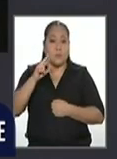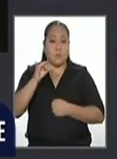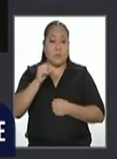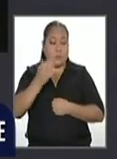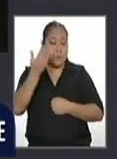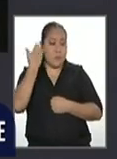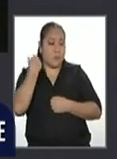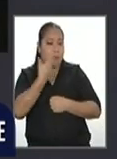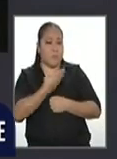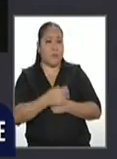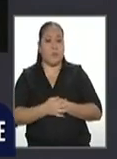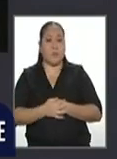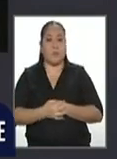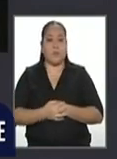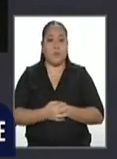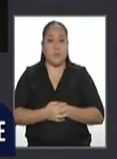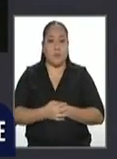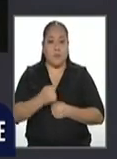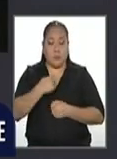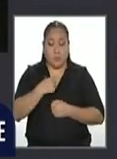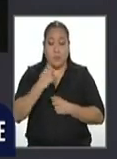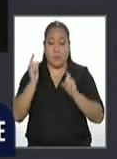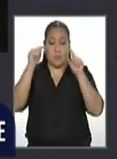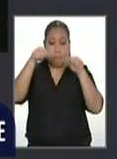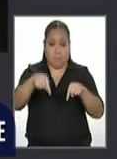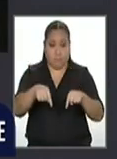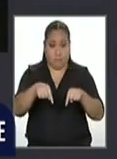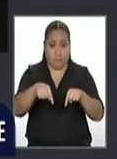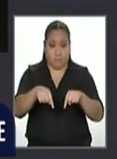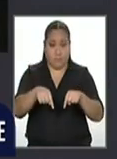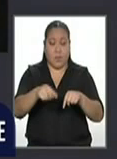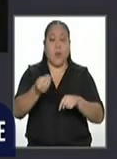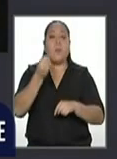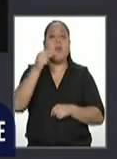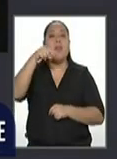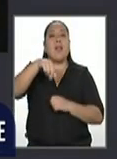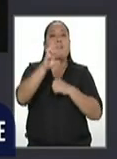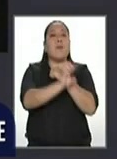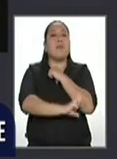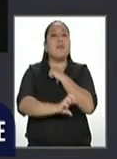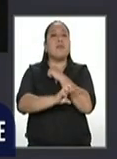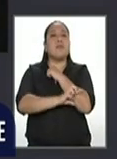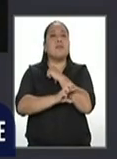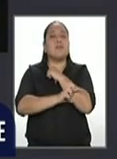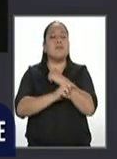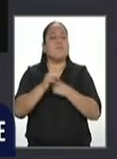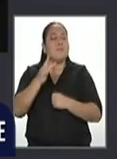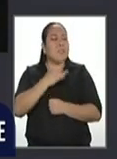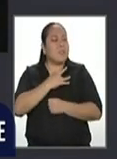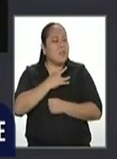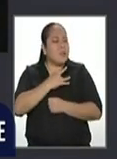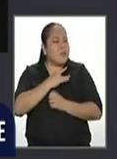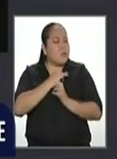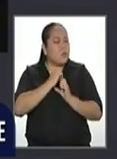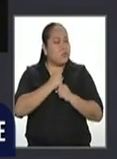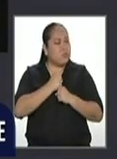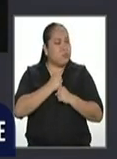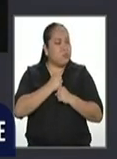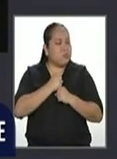rato. Yo estoy aquí porque nuestro país ha sufrido una terrible